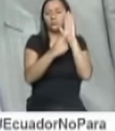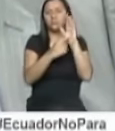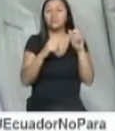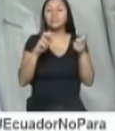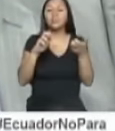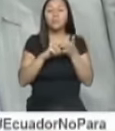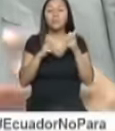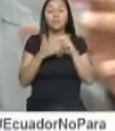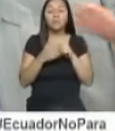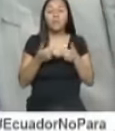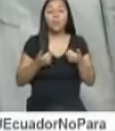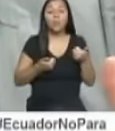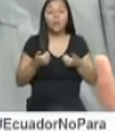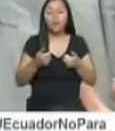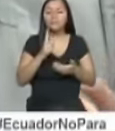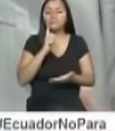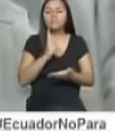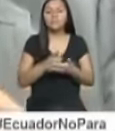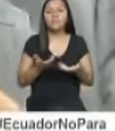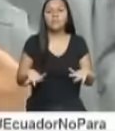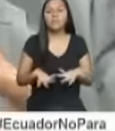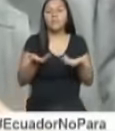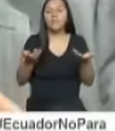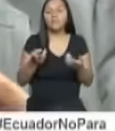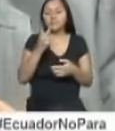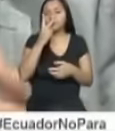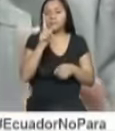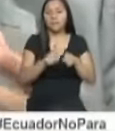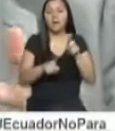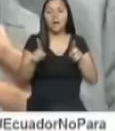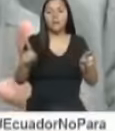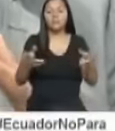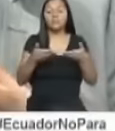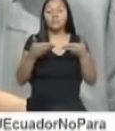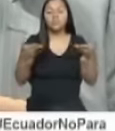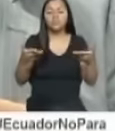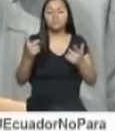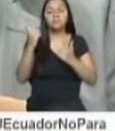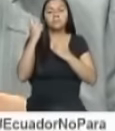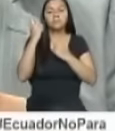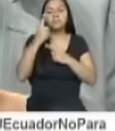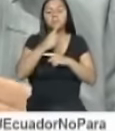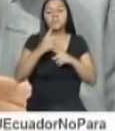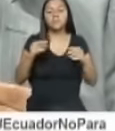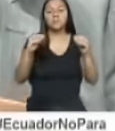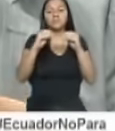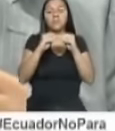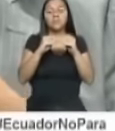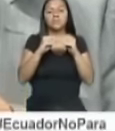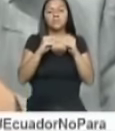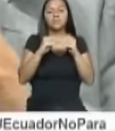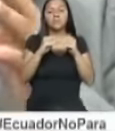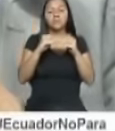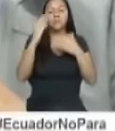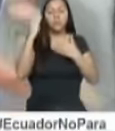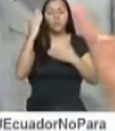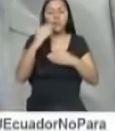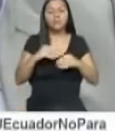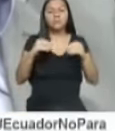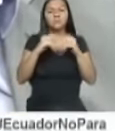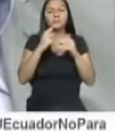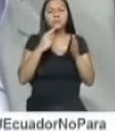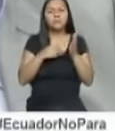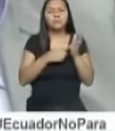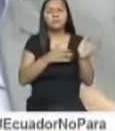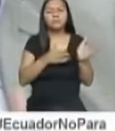está que en la realidad hay estos factores, ¿no es cierto? Y hay estos militares que le meten, políticos que le han metido desde hace muchos